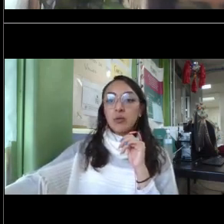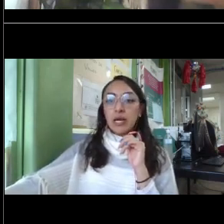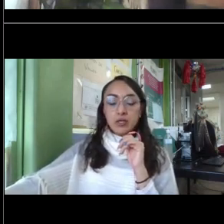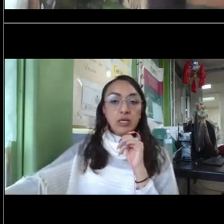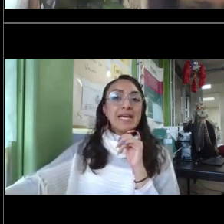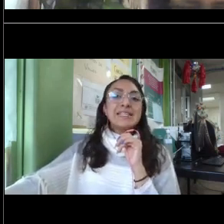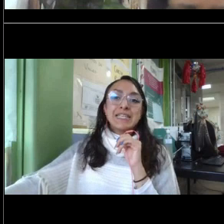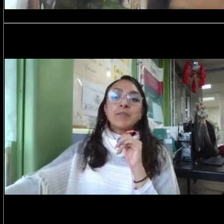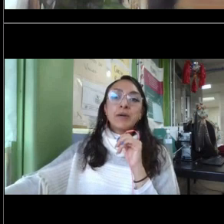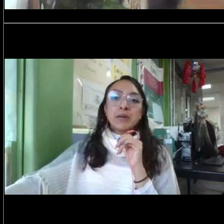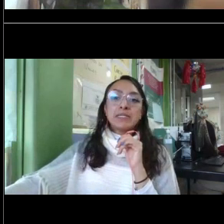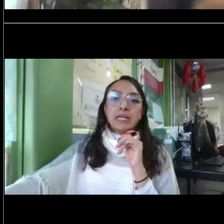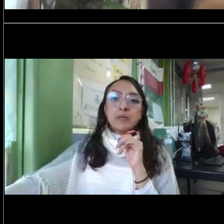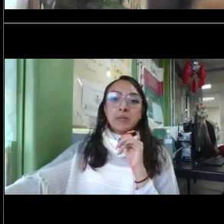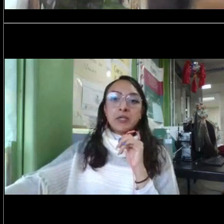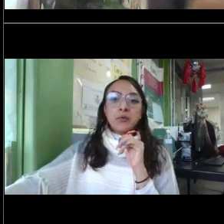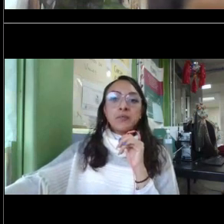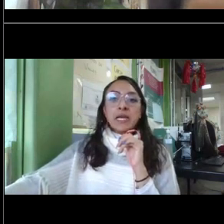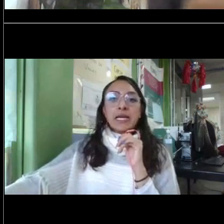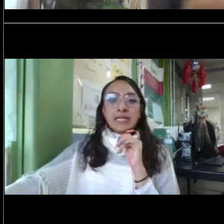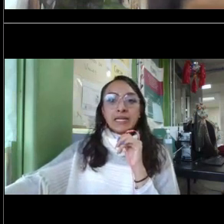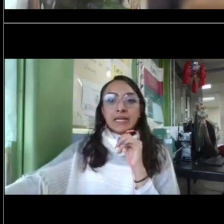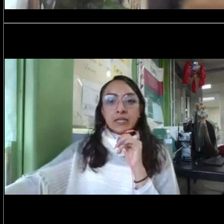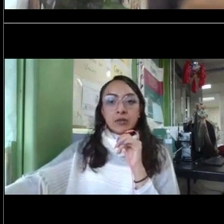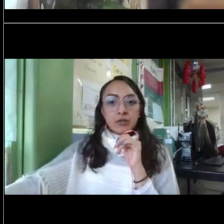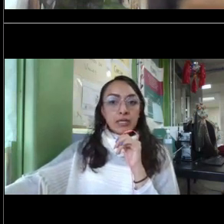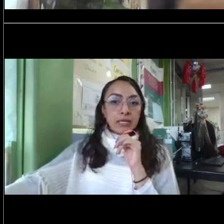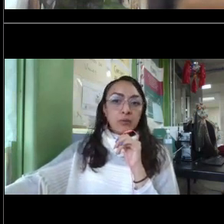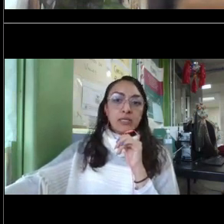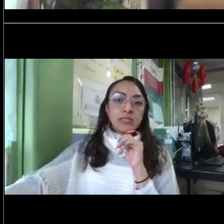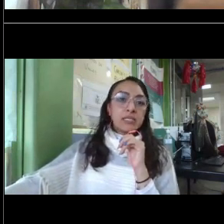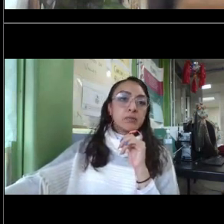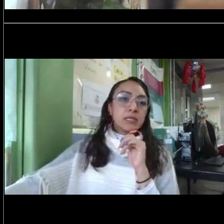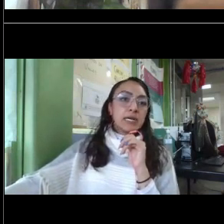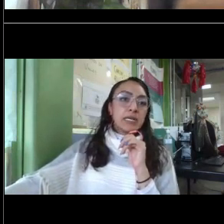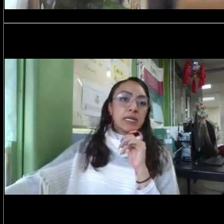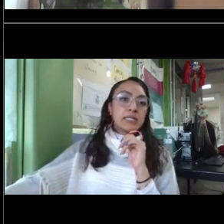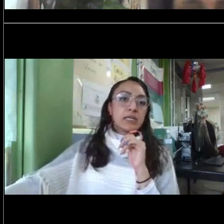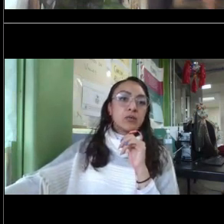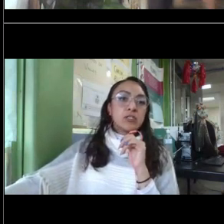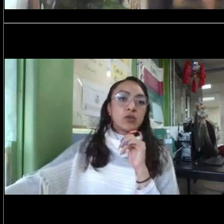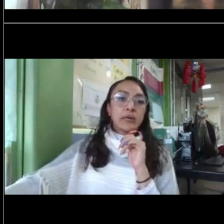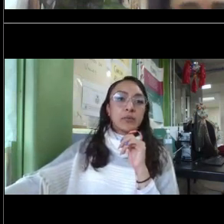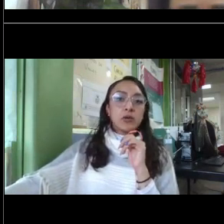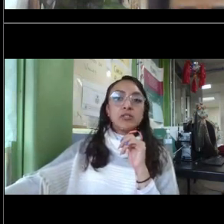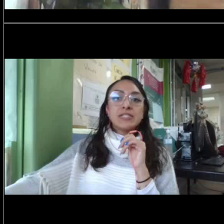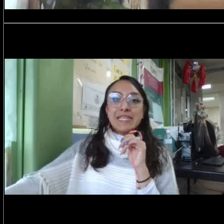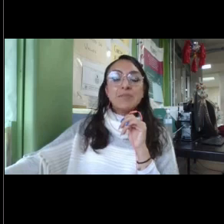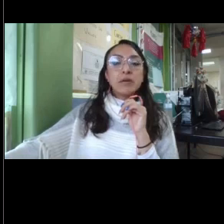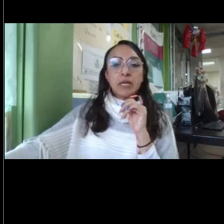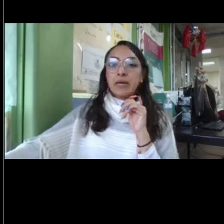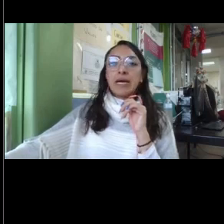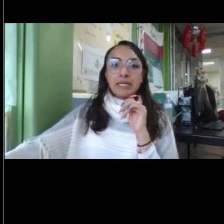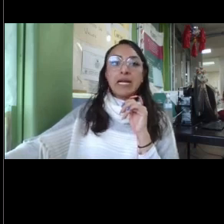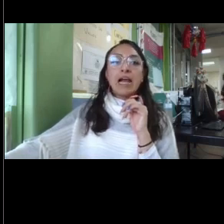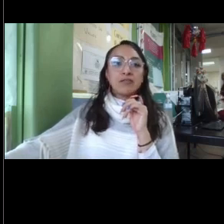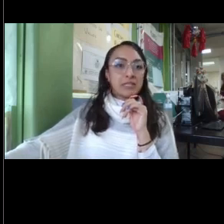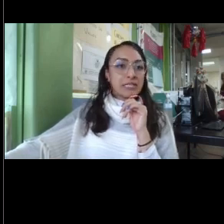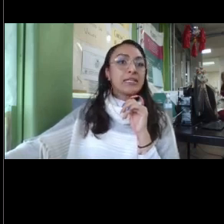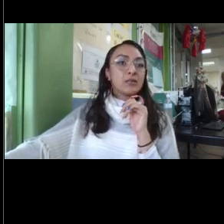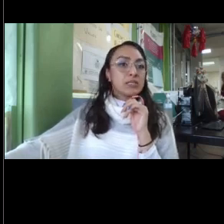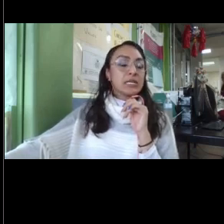nuestro vocabulario, siempre va a estar en medio. La regla de oro de la lengua de señas mexicana es que nuestro verbo siempre va a